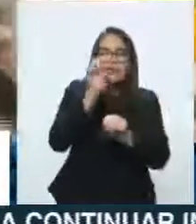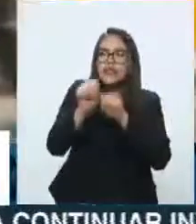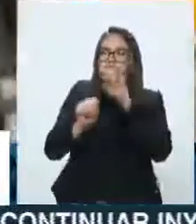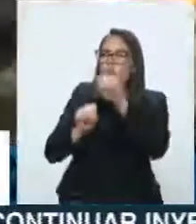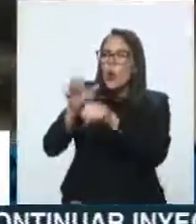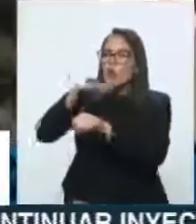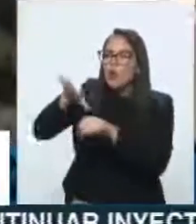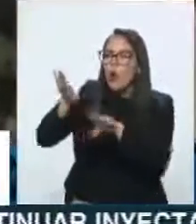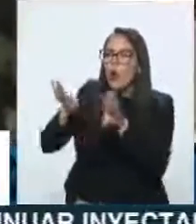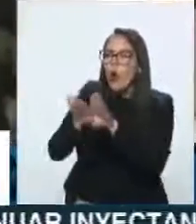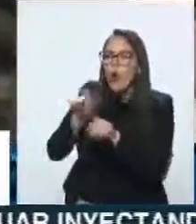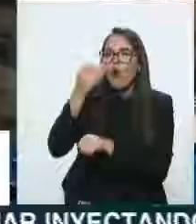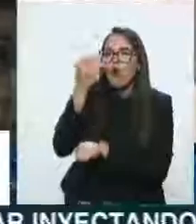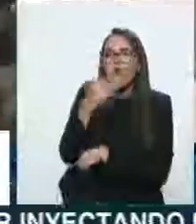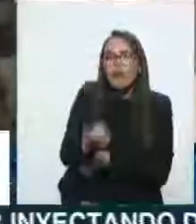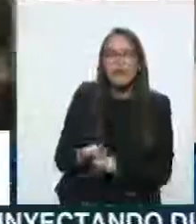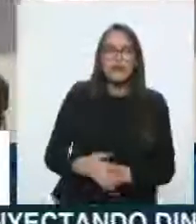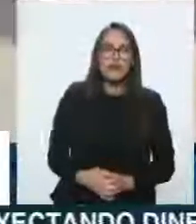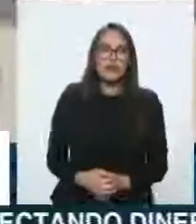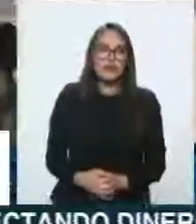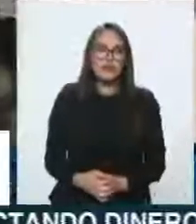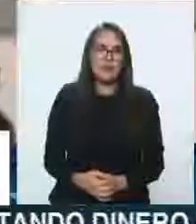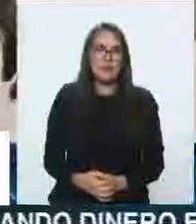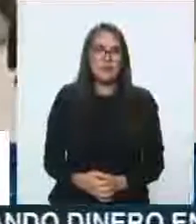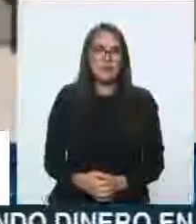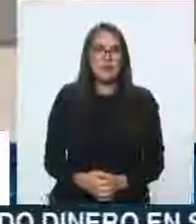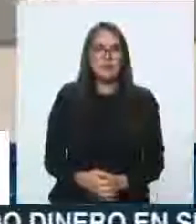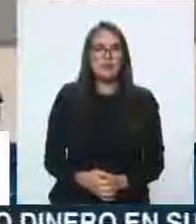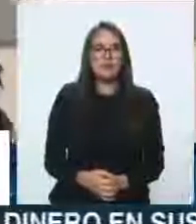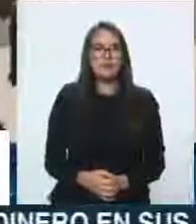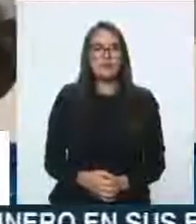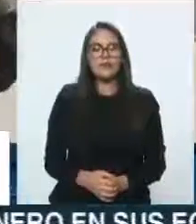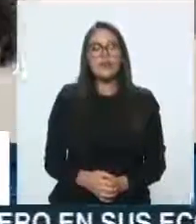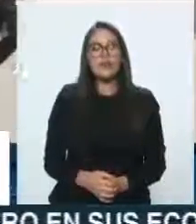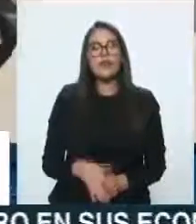de qué puede haber ingresado en las